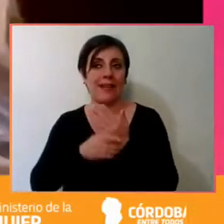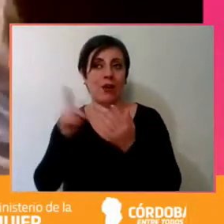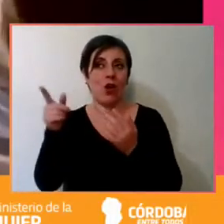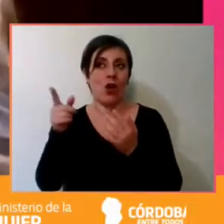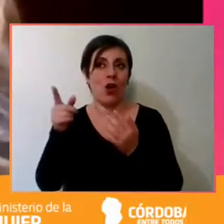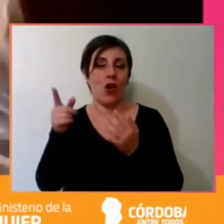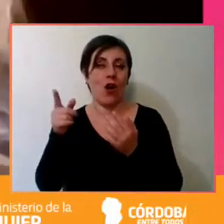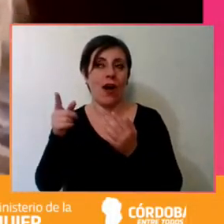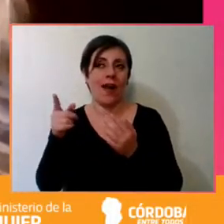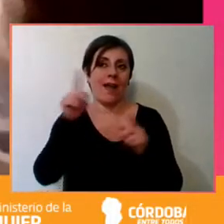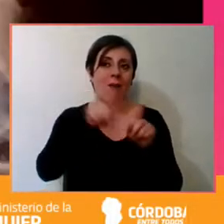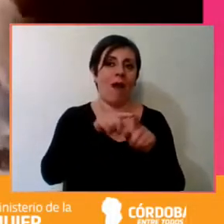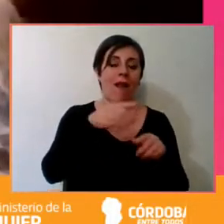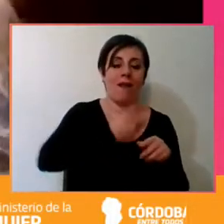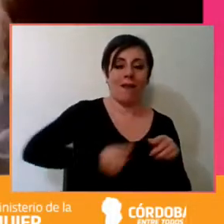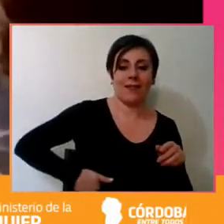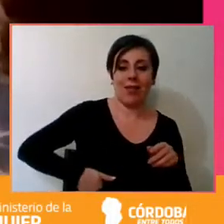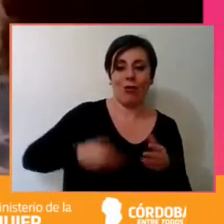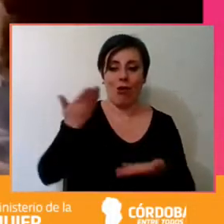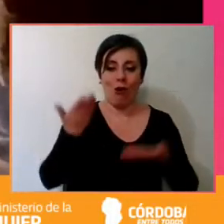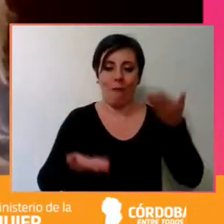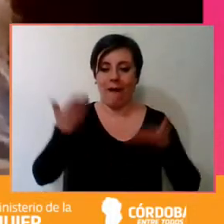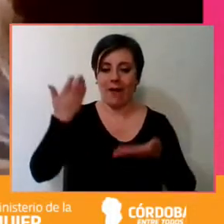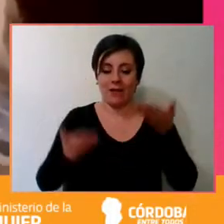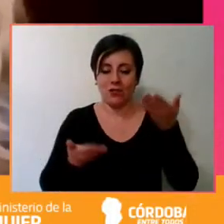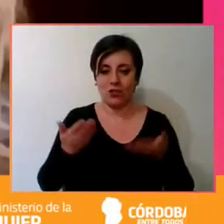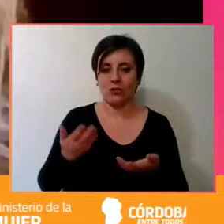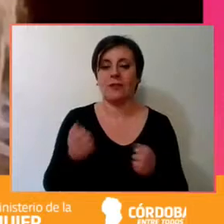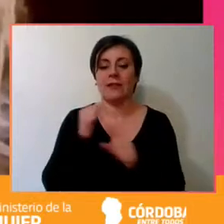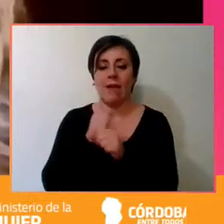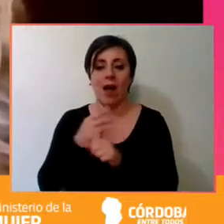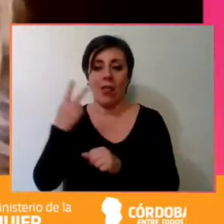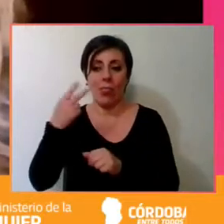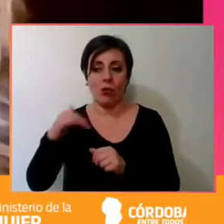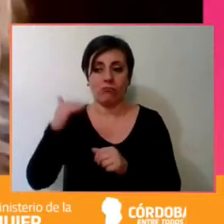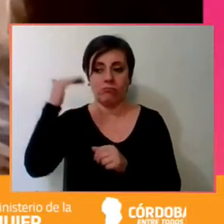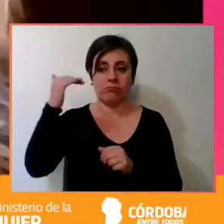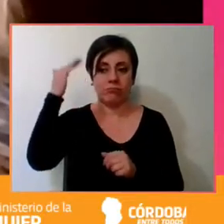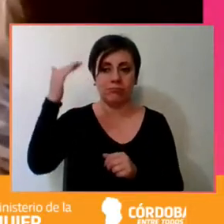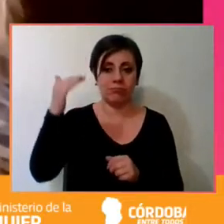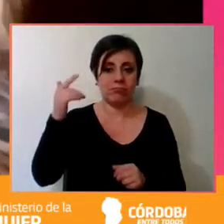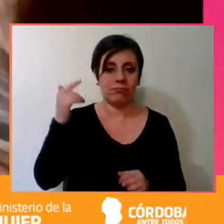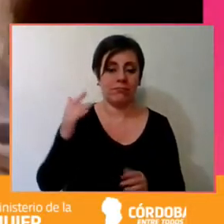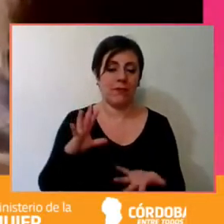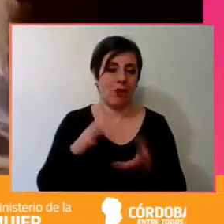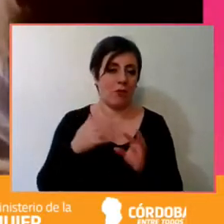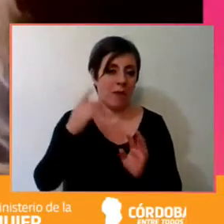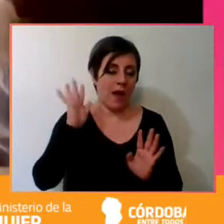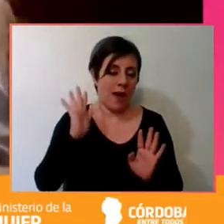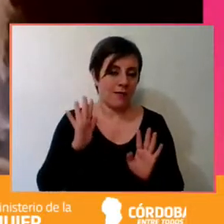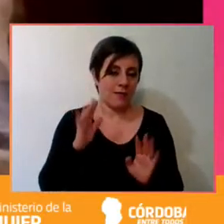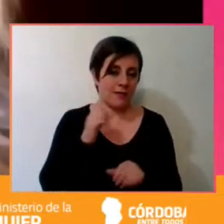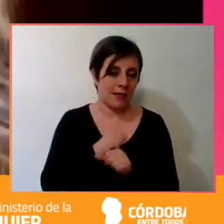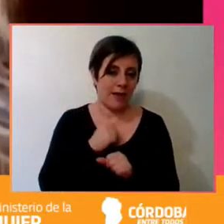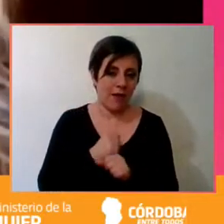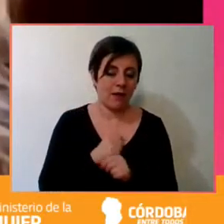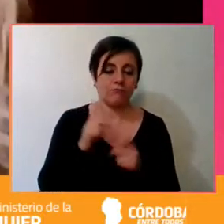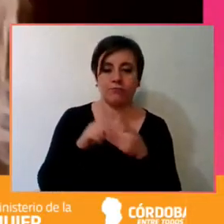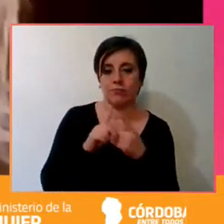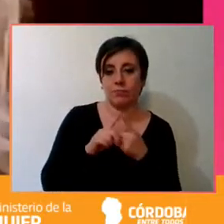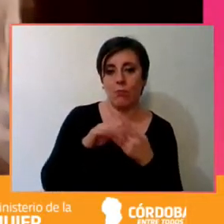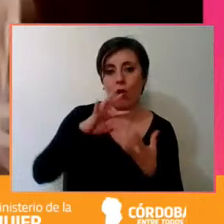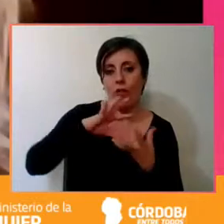que está ahí trabajando en dos niveles, fundamentalmente, que es en la lógica en la que se trabaja. Me parece que esto tiene que ver con el